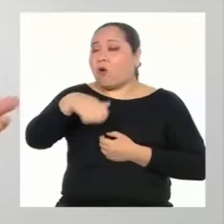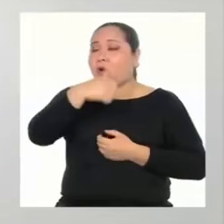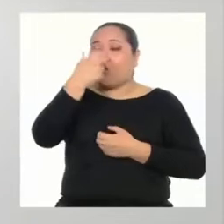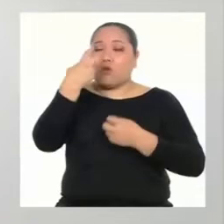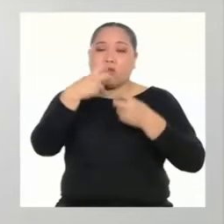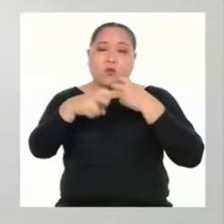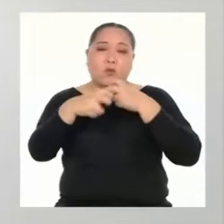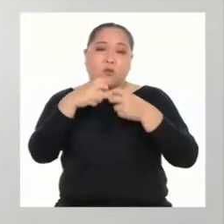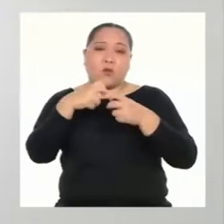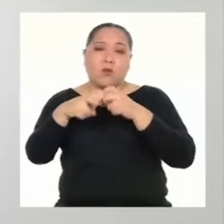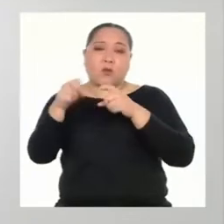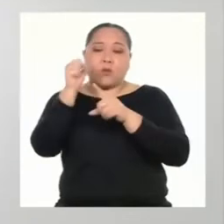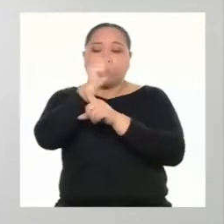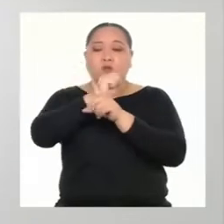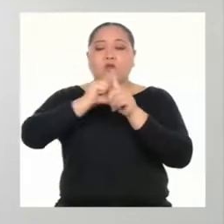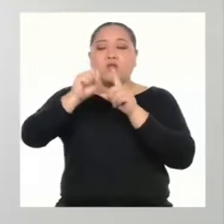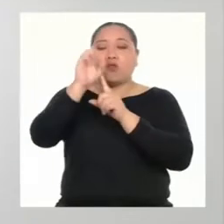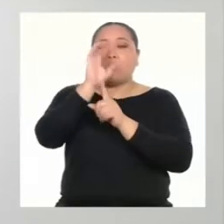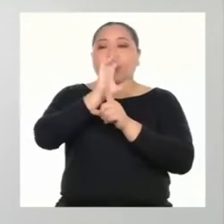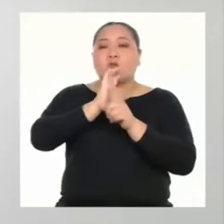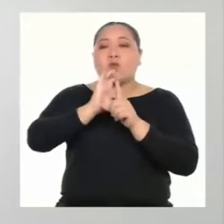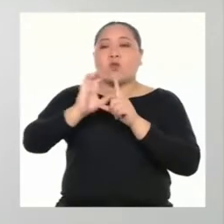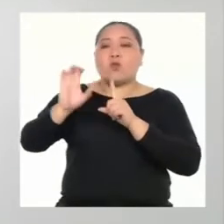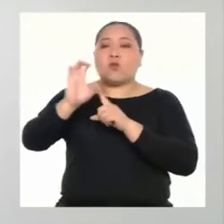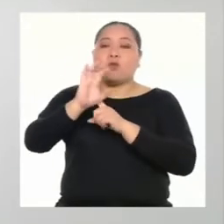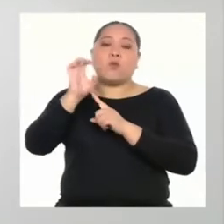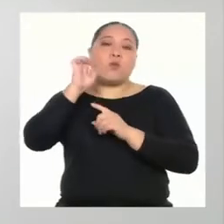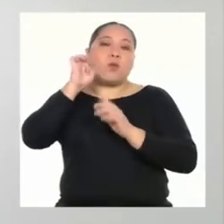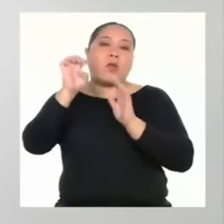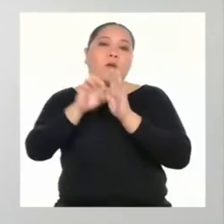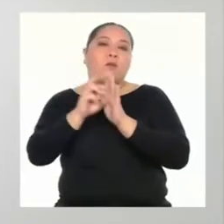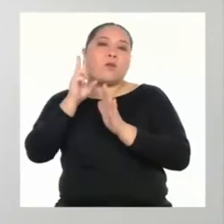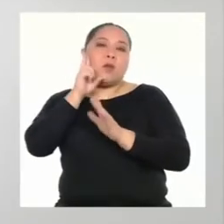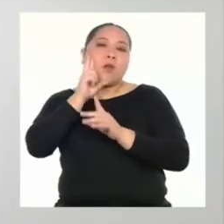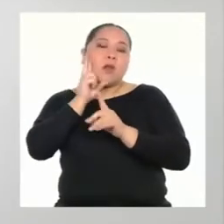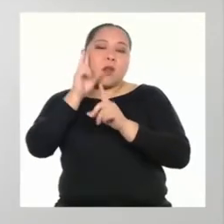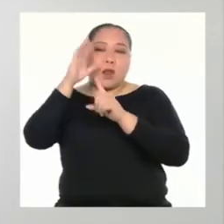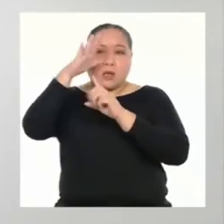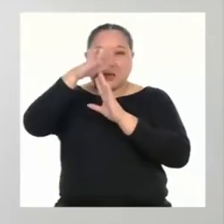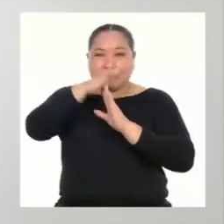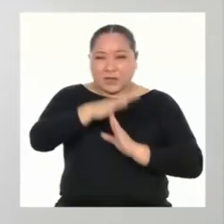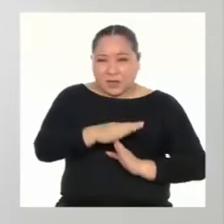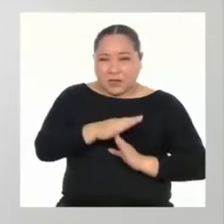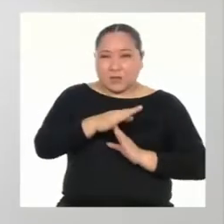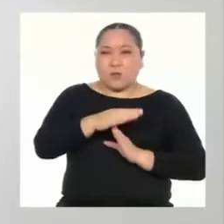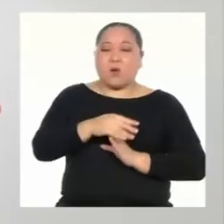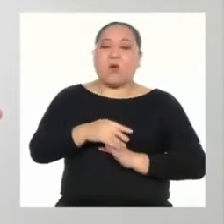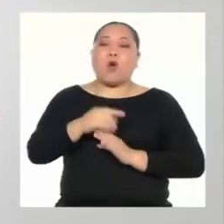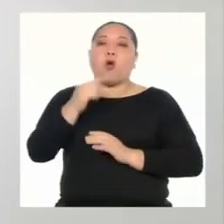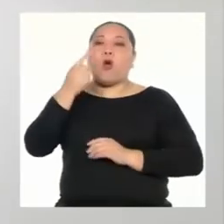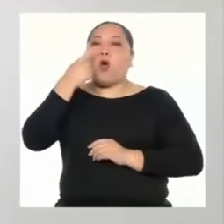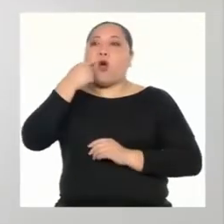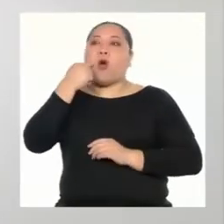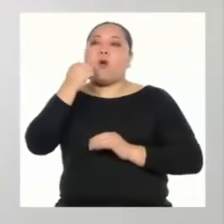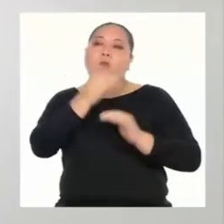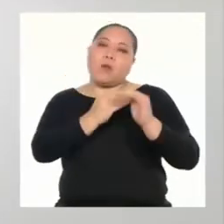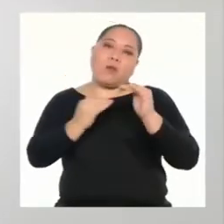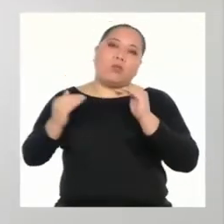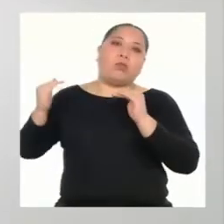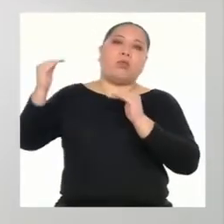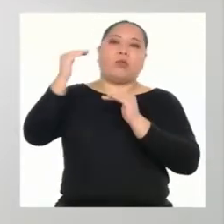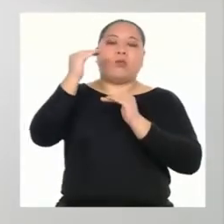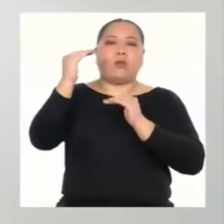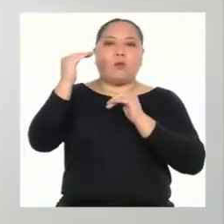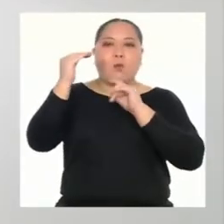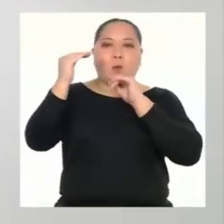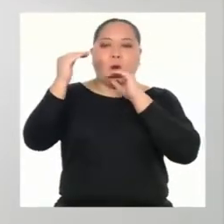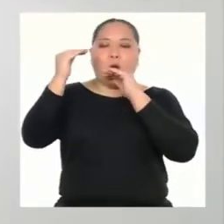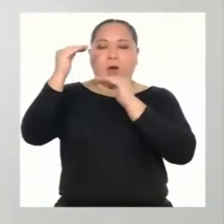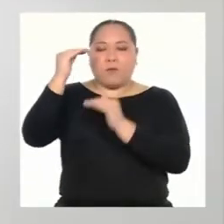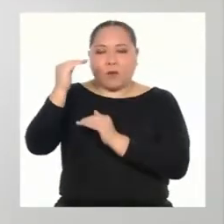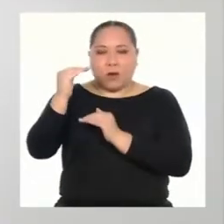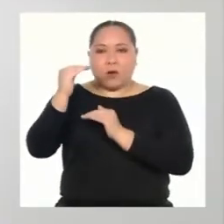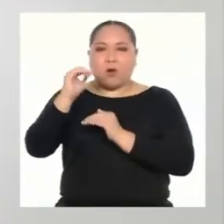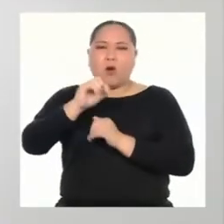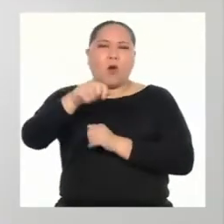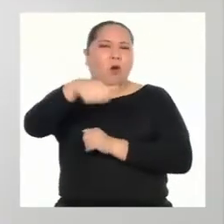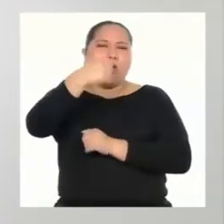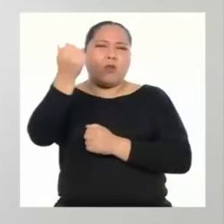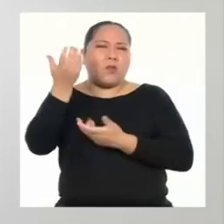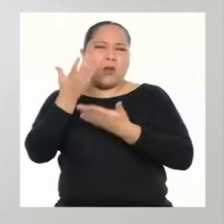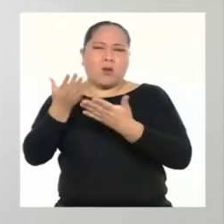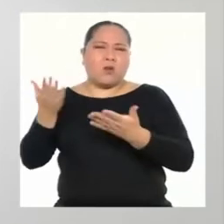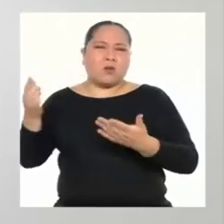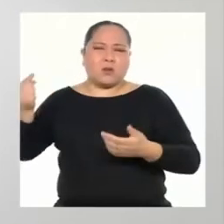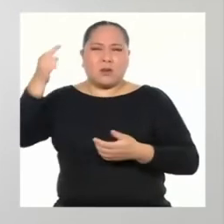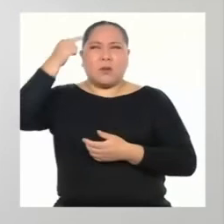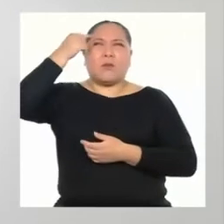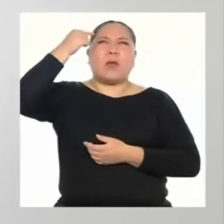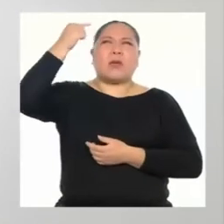otros problemas socioculturales, como el racismo, el machismo y otros tipos de discriminación desde las cuales